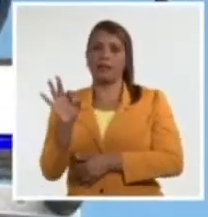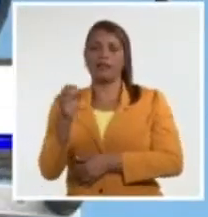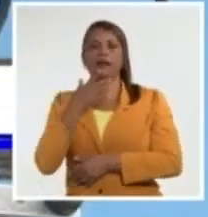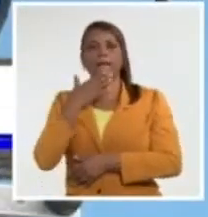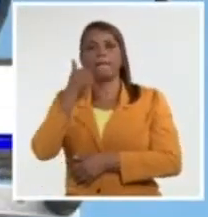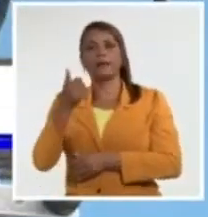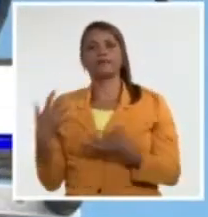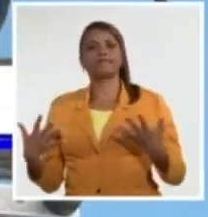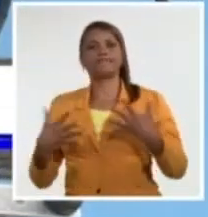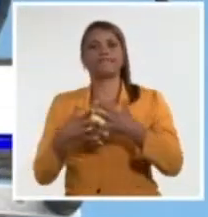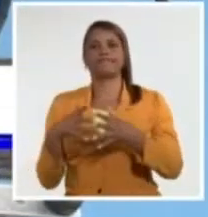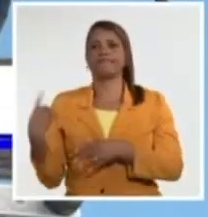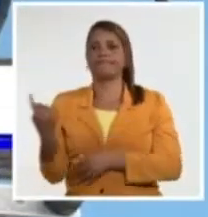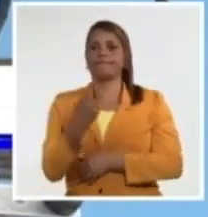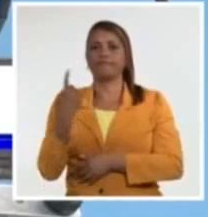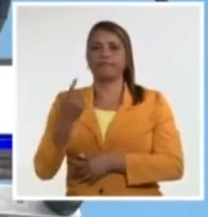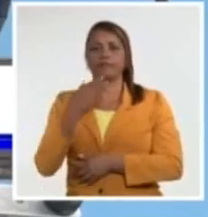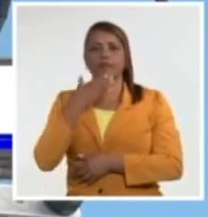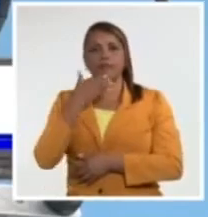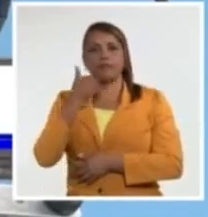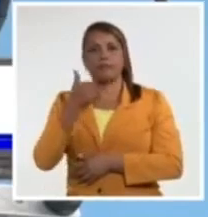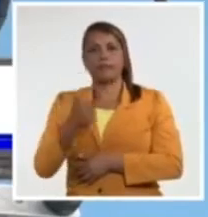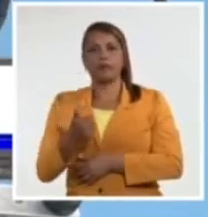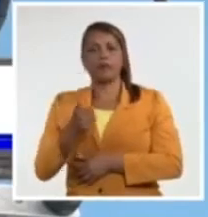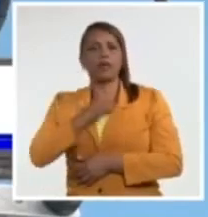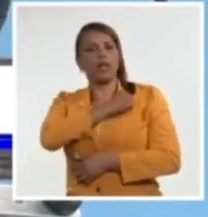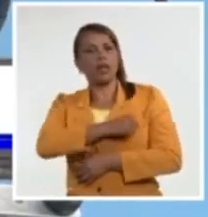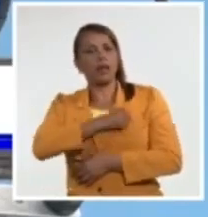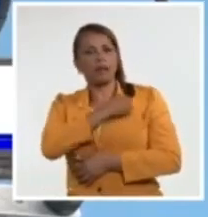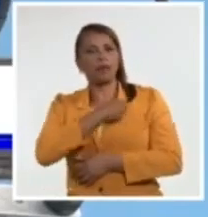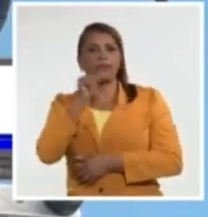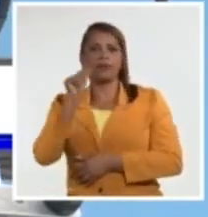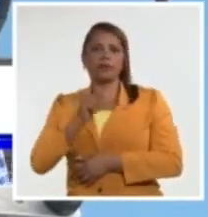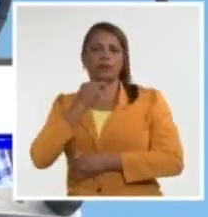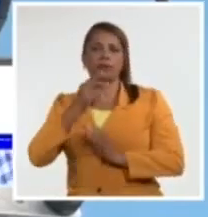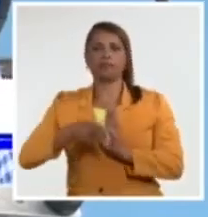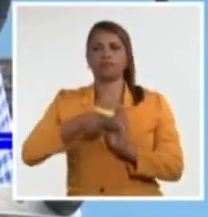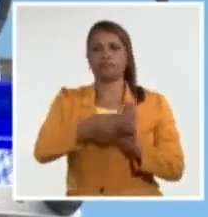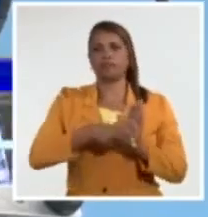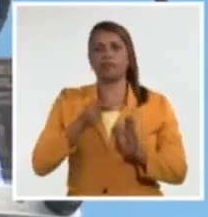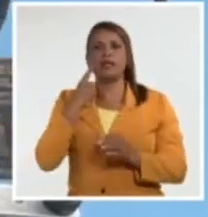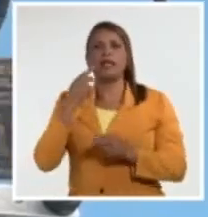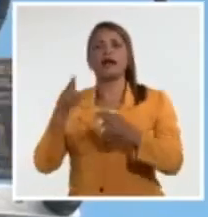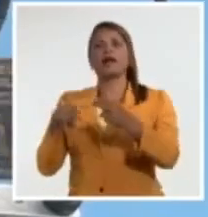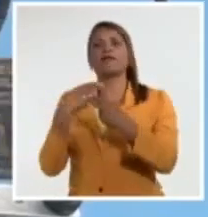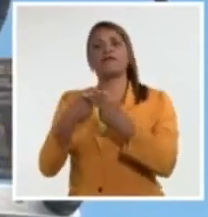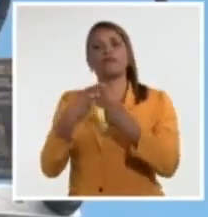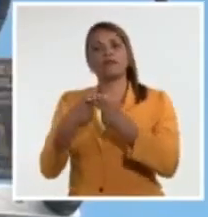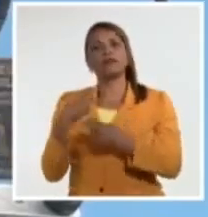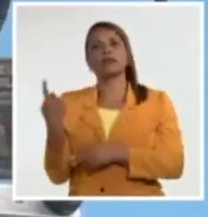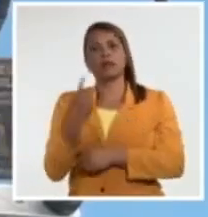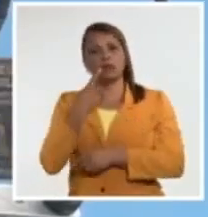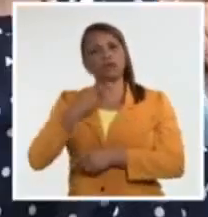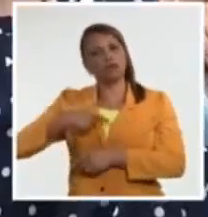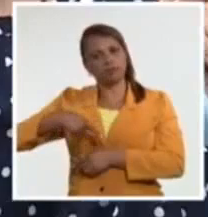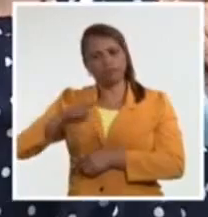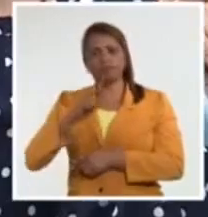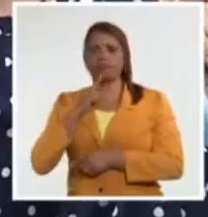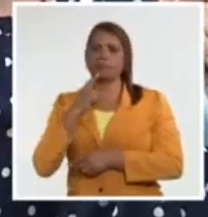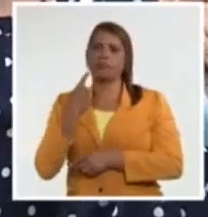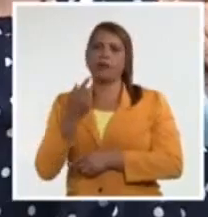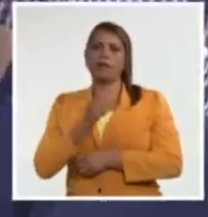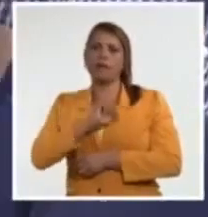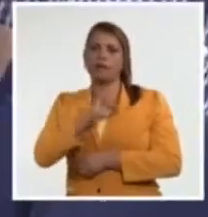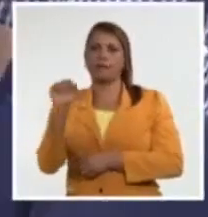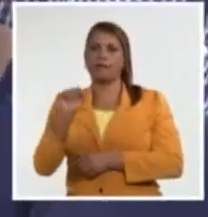nosotros, elevar el sentido de pertenencia, el amor por el ferrocarril y la fe y la confianza en que saldremos adelante.